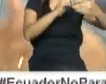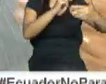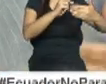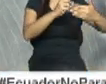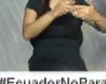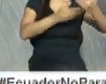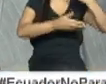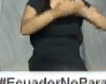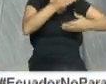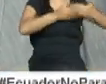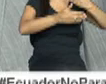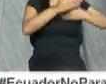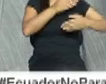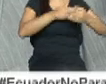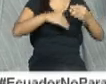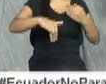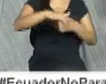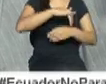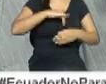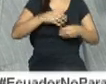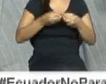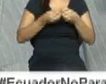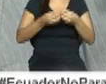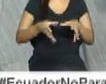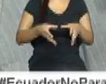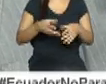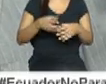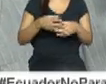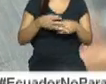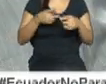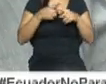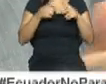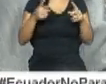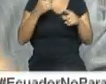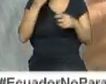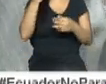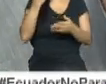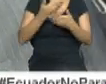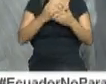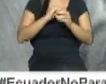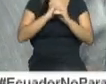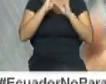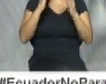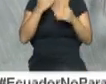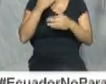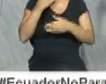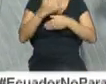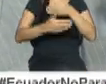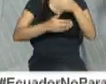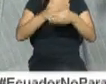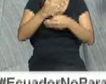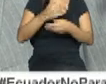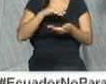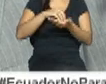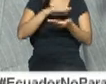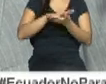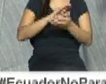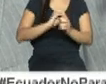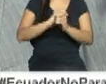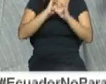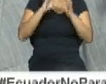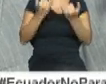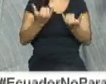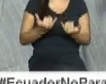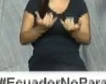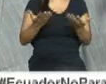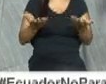nueva democracia que se han construido en estos años, para, y esto es evidente, vemos, ¿no? El ataque, por ejemplo, que se está haciendo en este